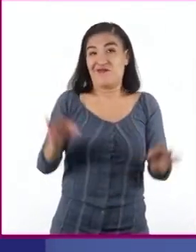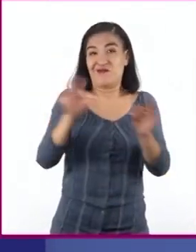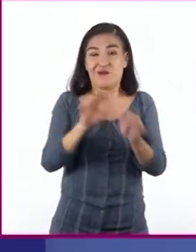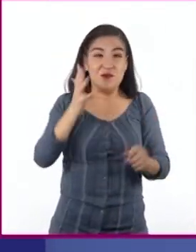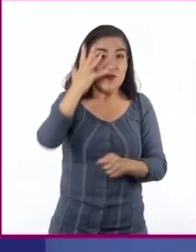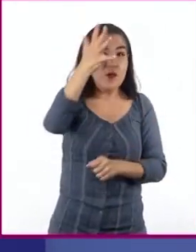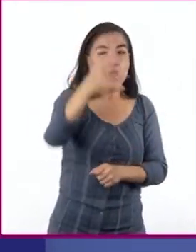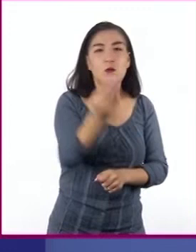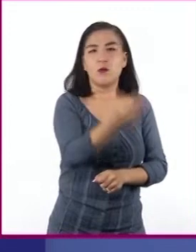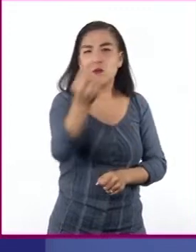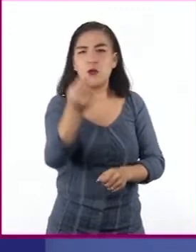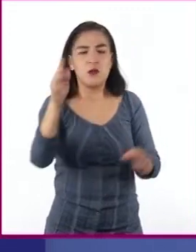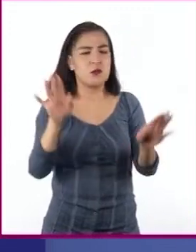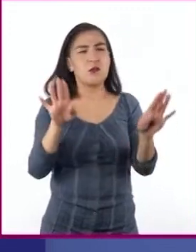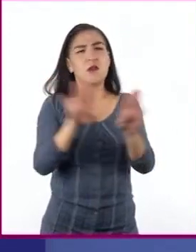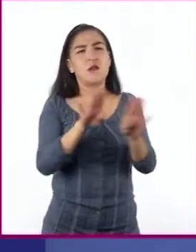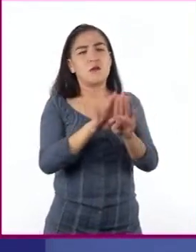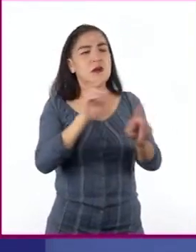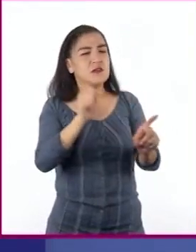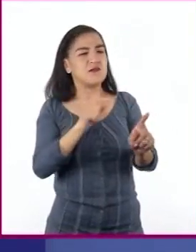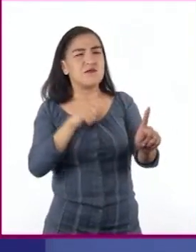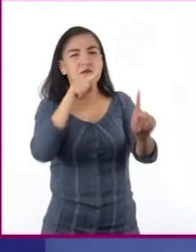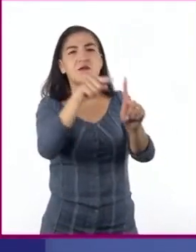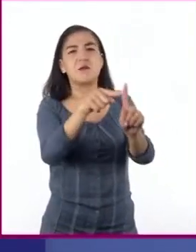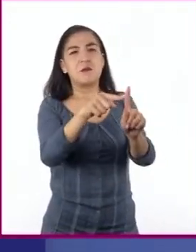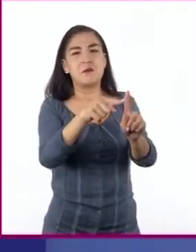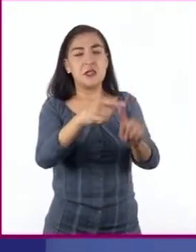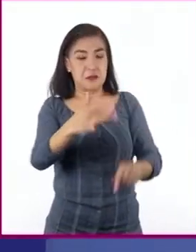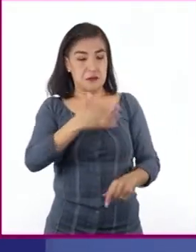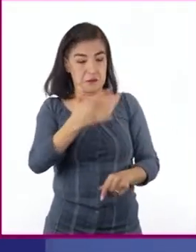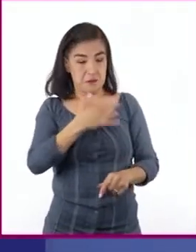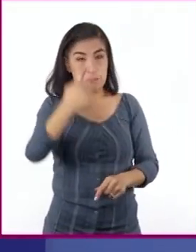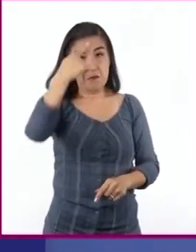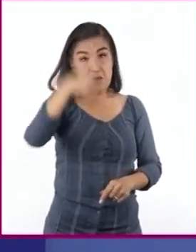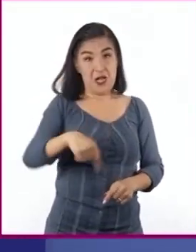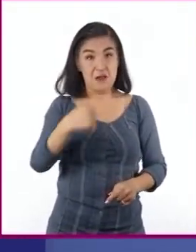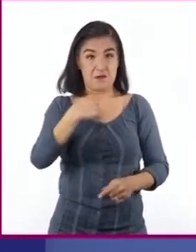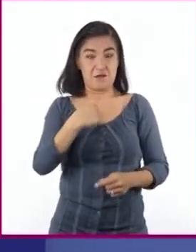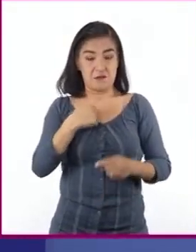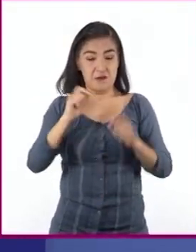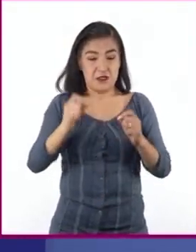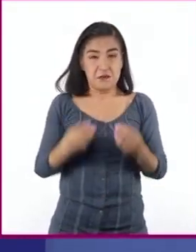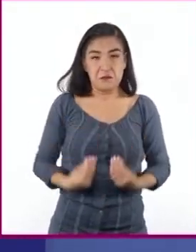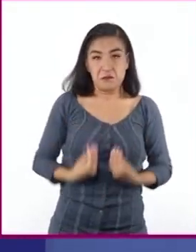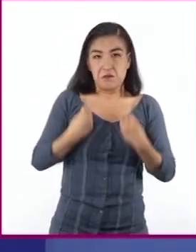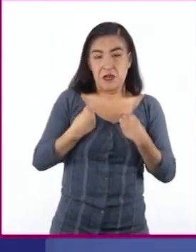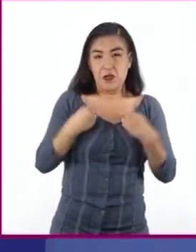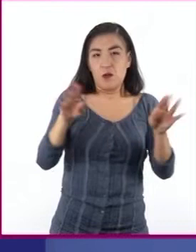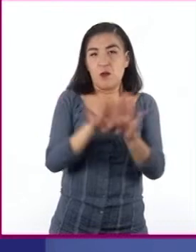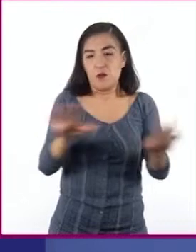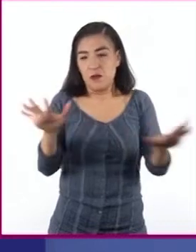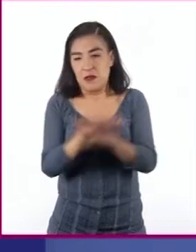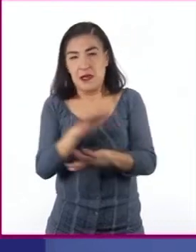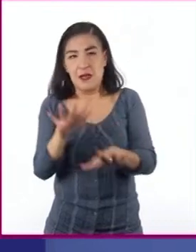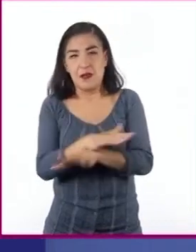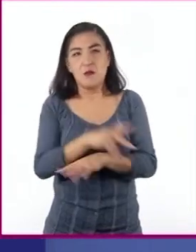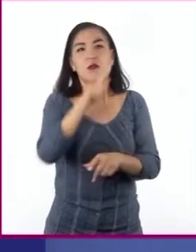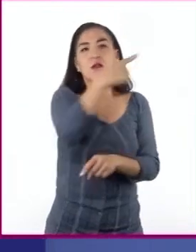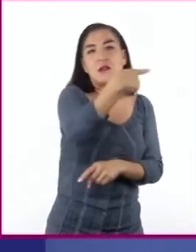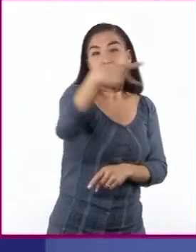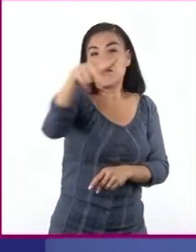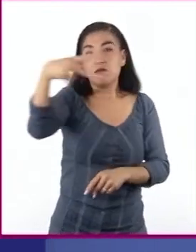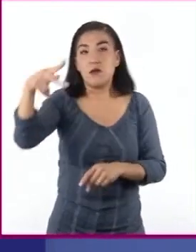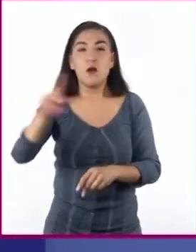que ustedes opten por aquella que contribuya a la construcción de su identidad, sobre todo la que